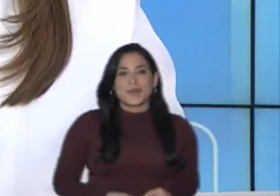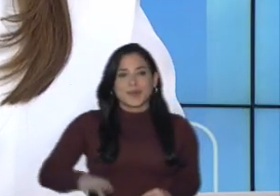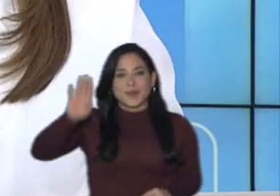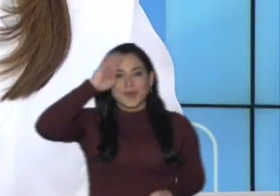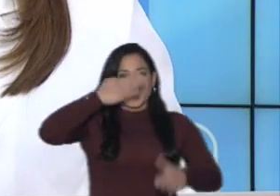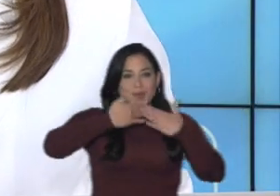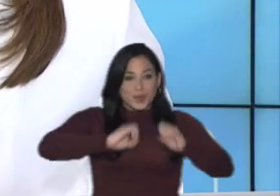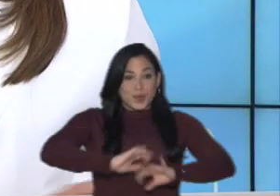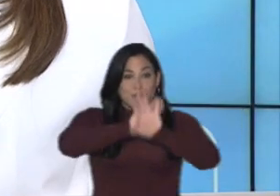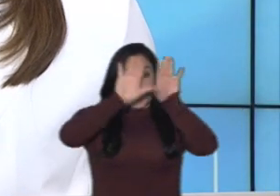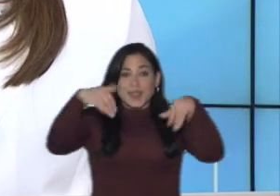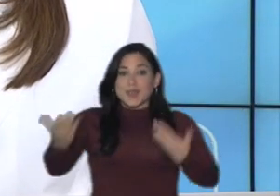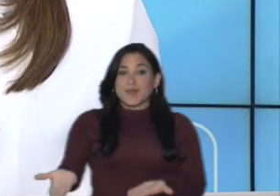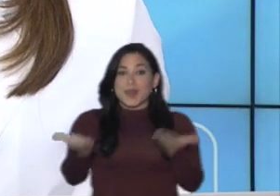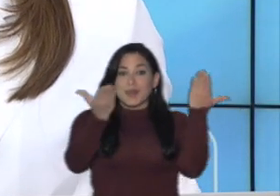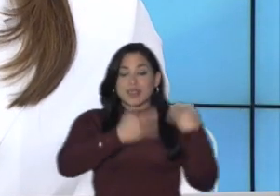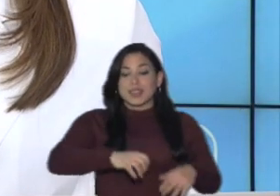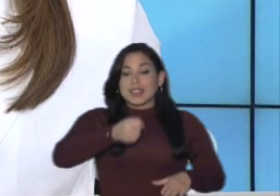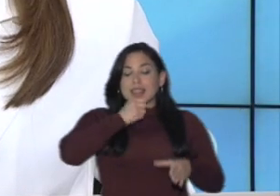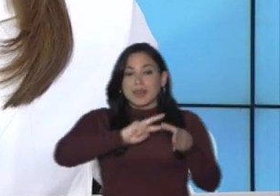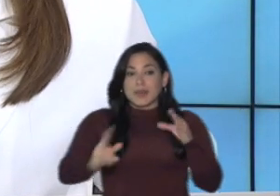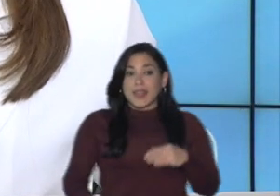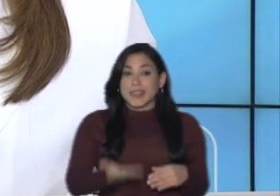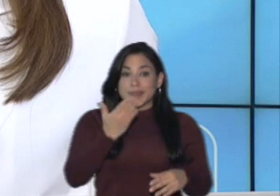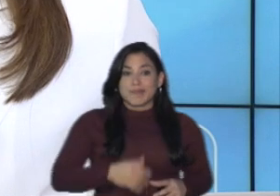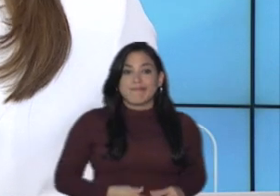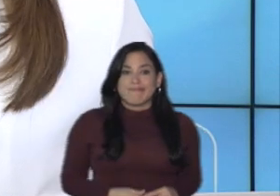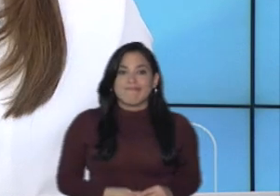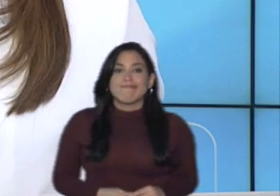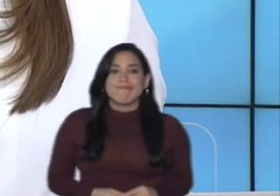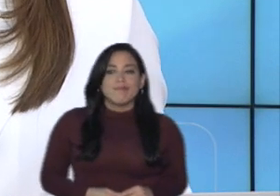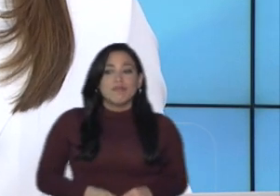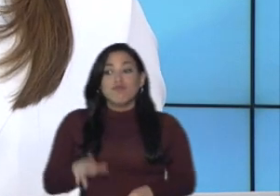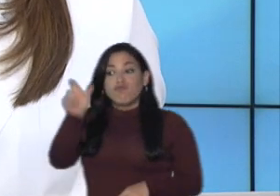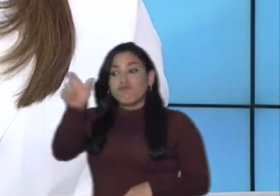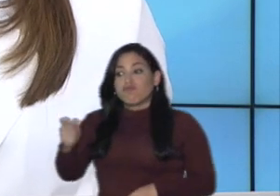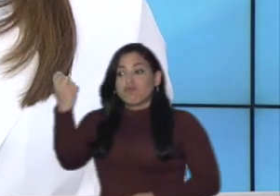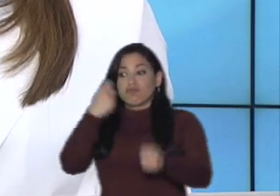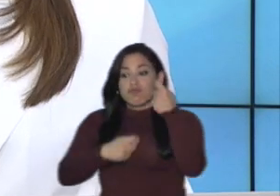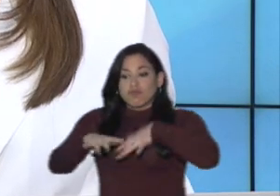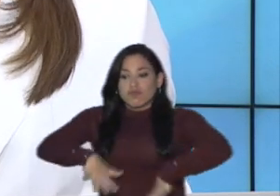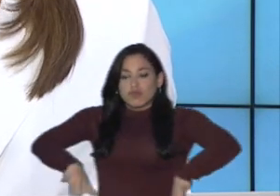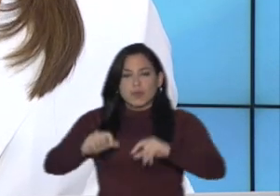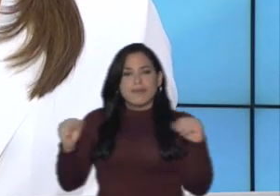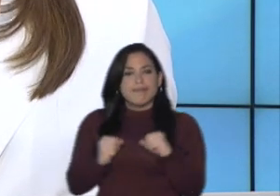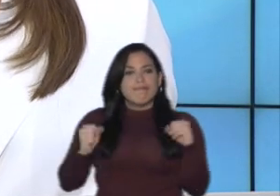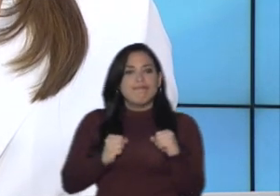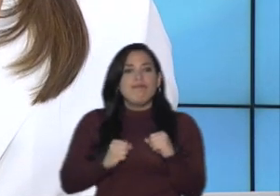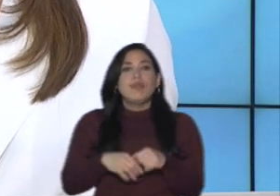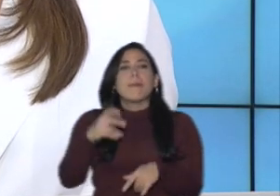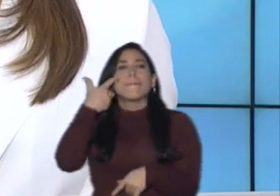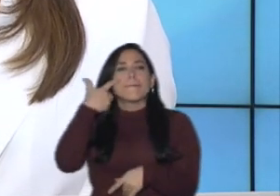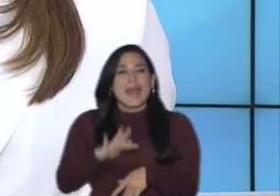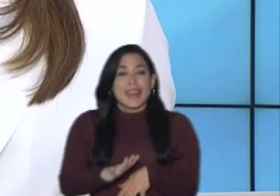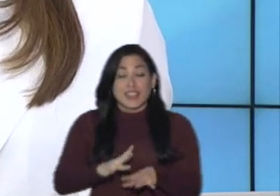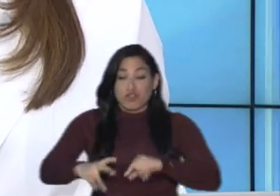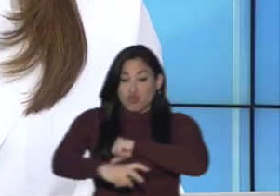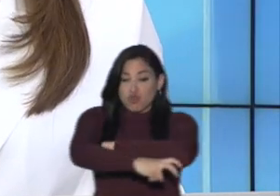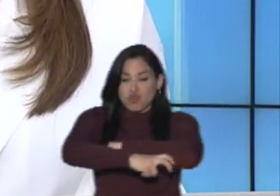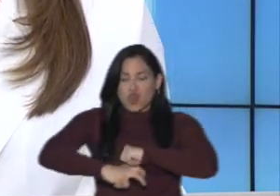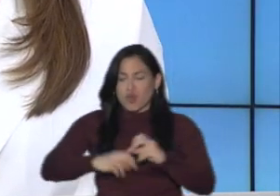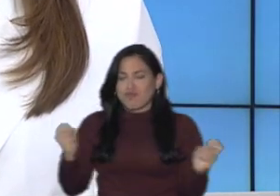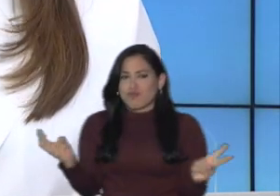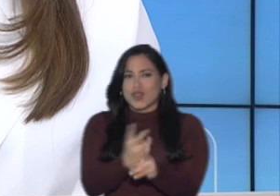Muy buenos días, bienvenidos a Noticentro 1 CMI. Un comerciante en Bogotá denuncia que fue violentamente robado